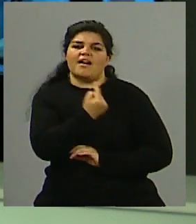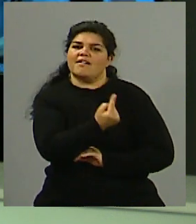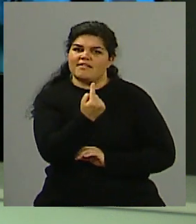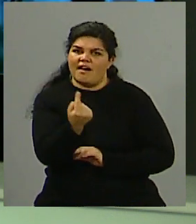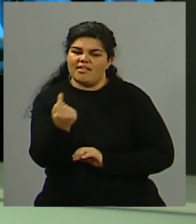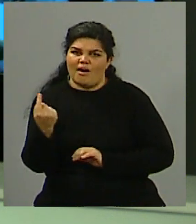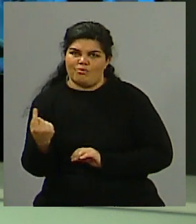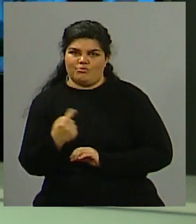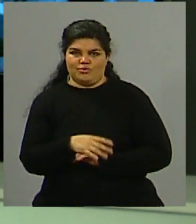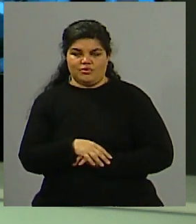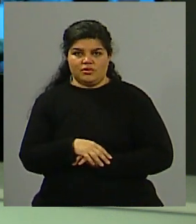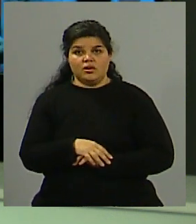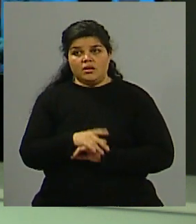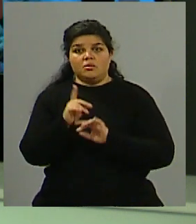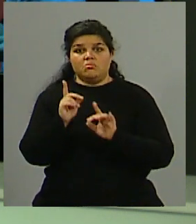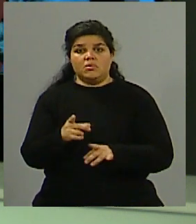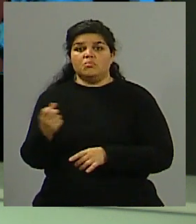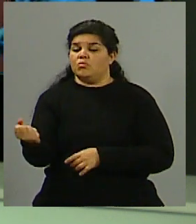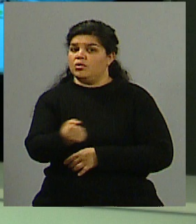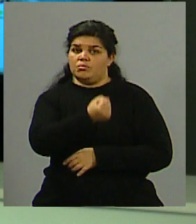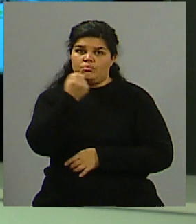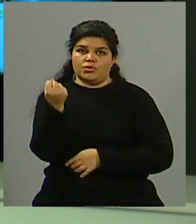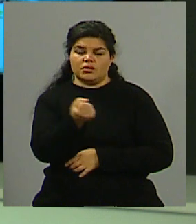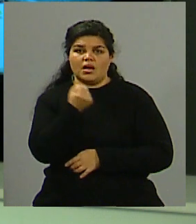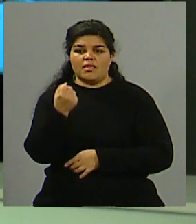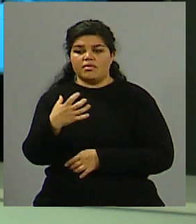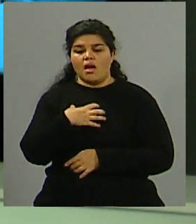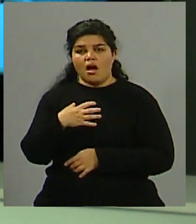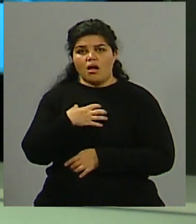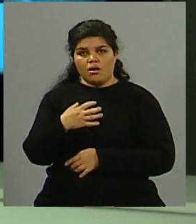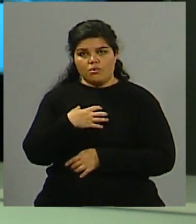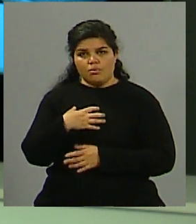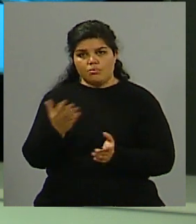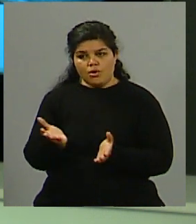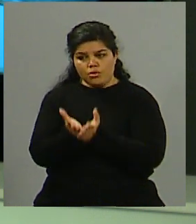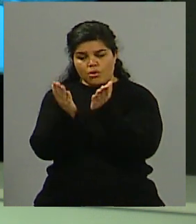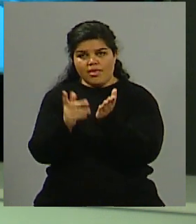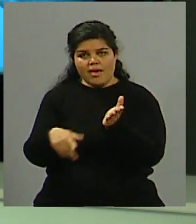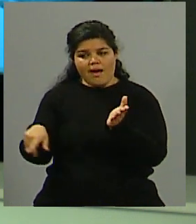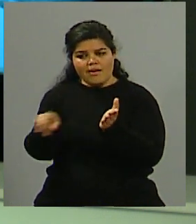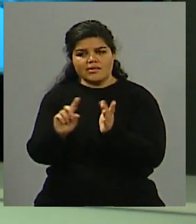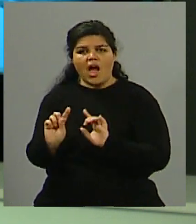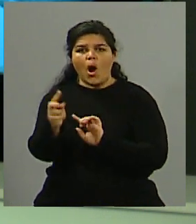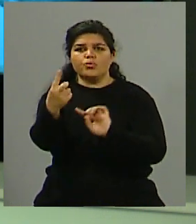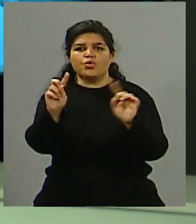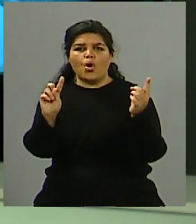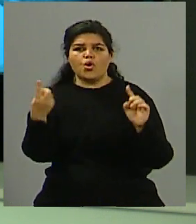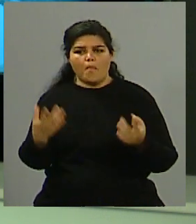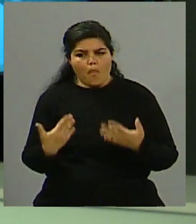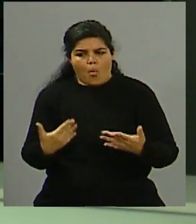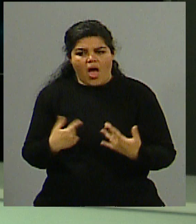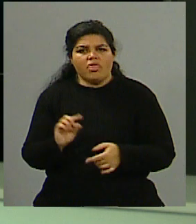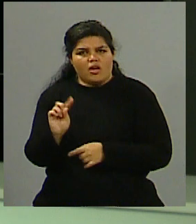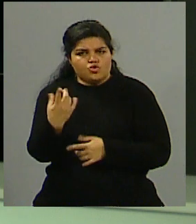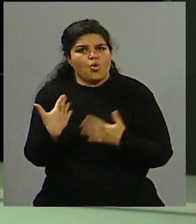necesitamos formar estudiantes más autónomos, capaces de eh, abordar un mundo que es incierto,